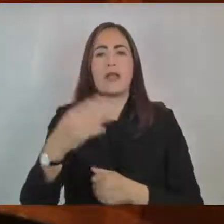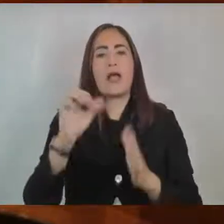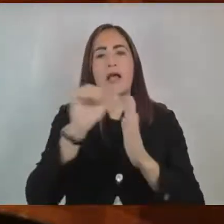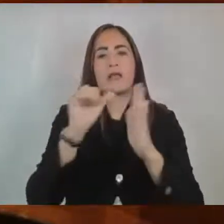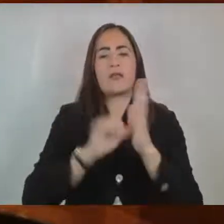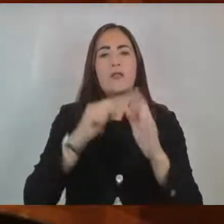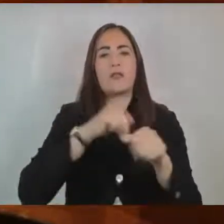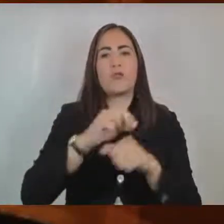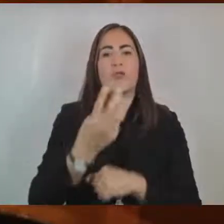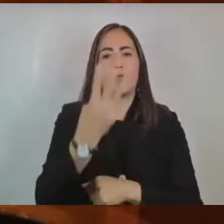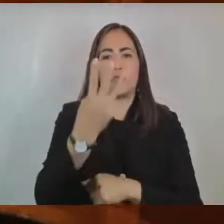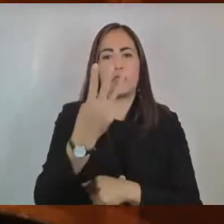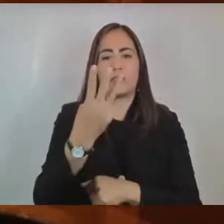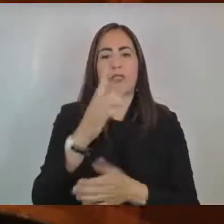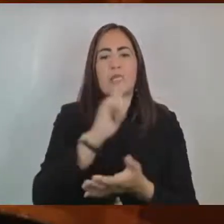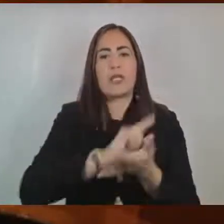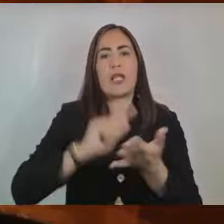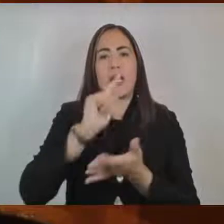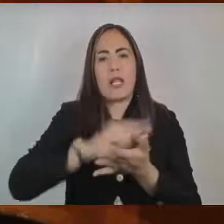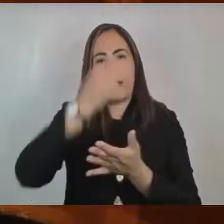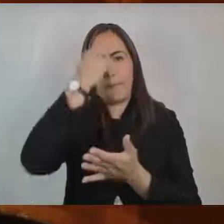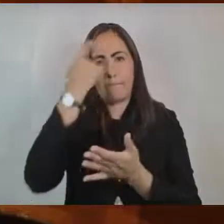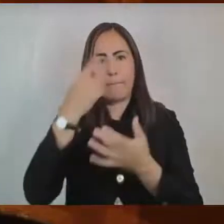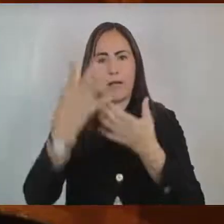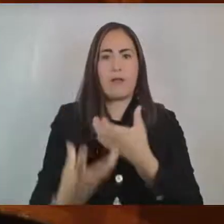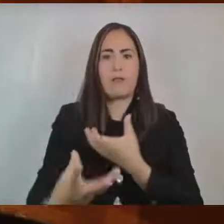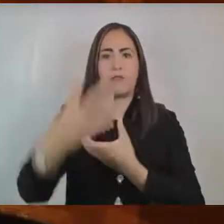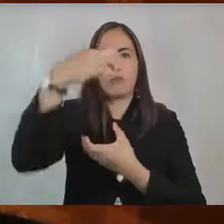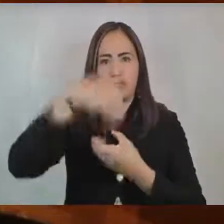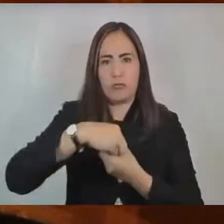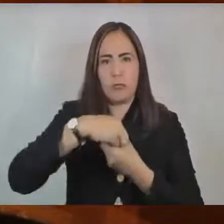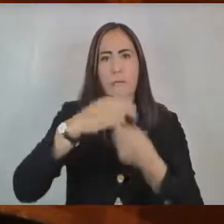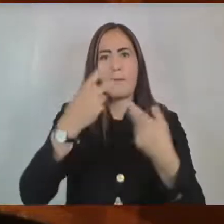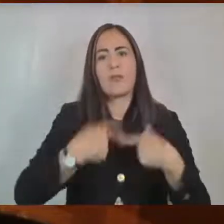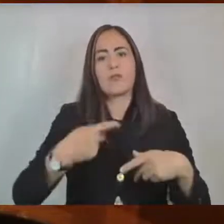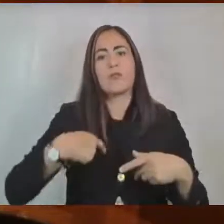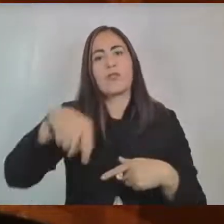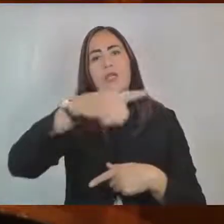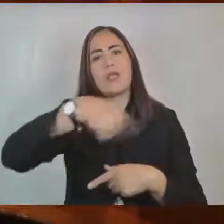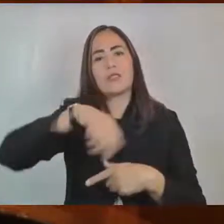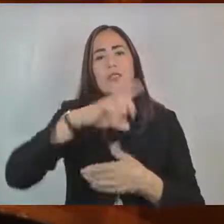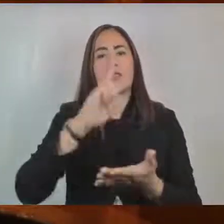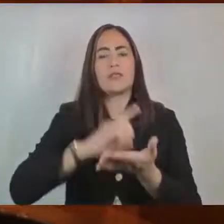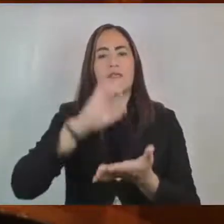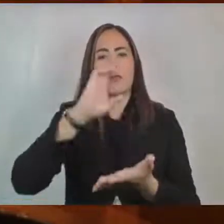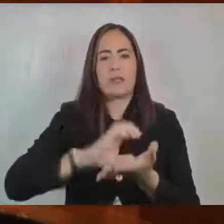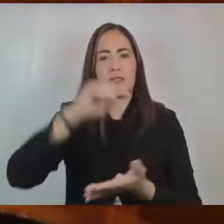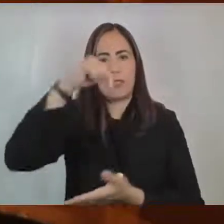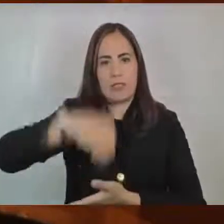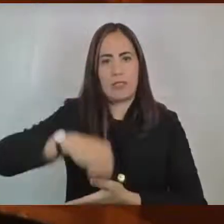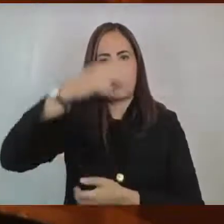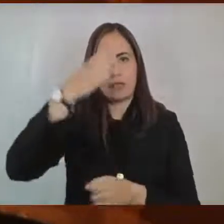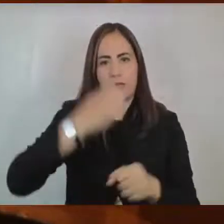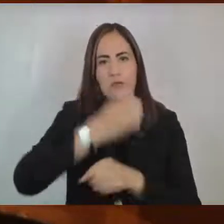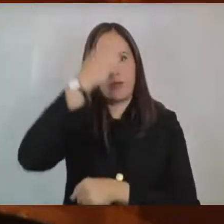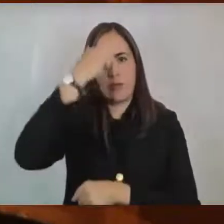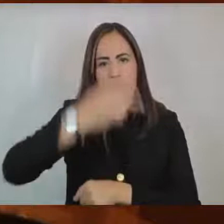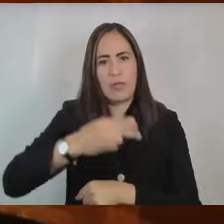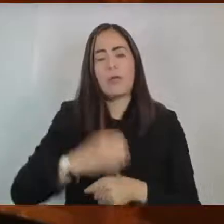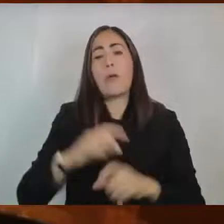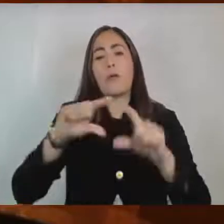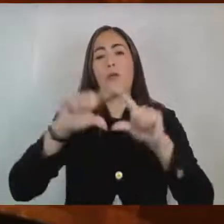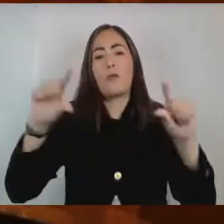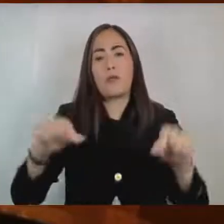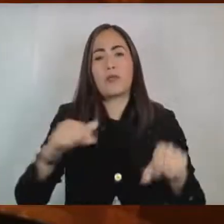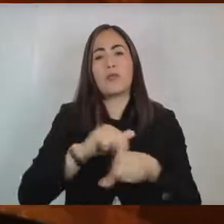3 de la Ley para la inclusión de las personas en situación de discapacidad del Estado de México, la